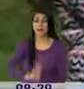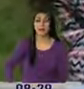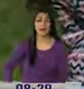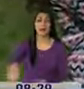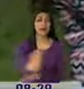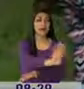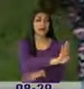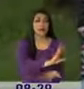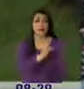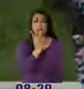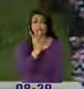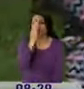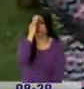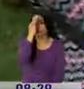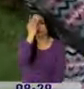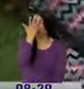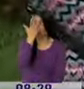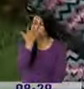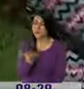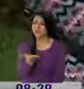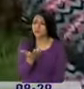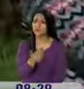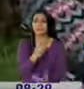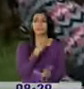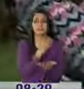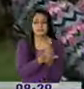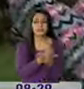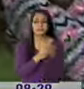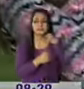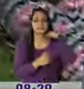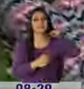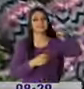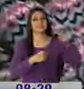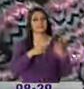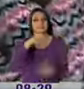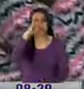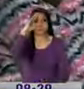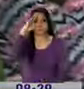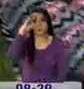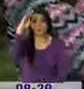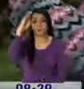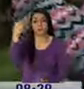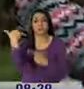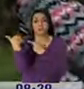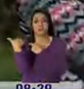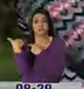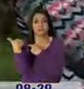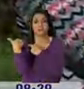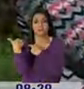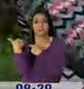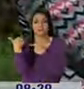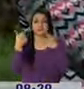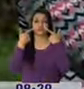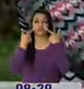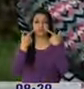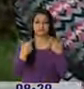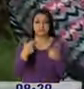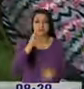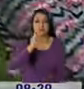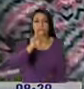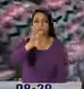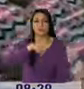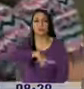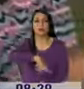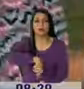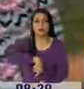grande? Buenos días. En realidad, el personal está asignado acá para cubrir las 24 horas del